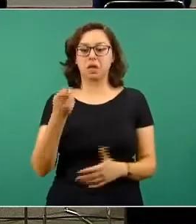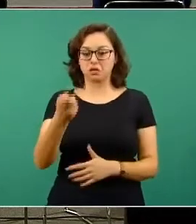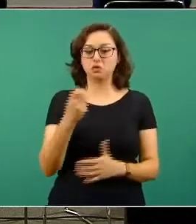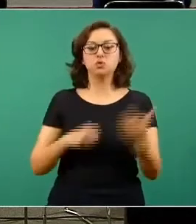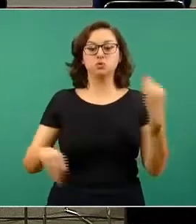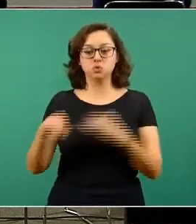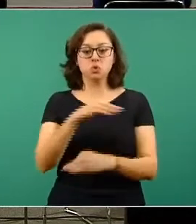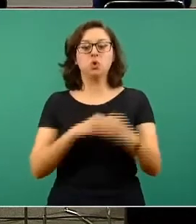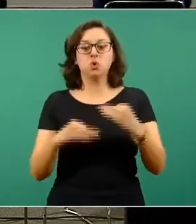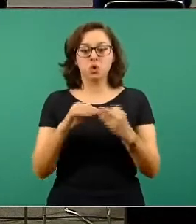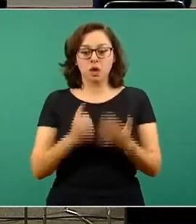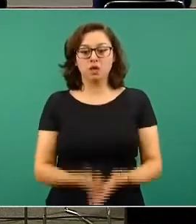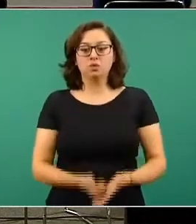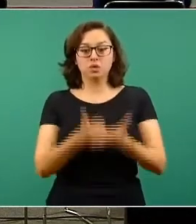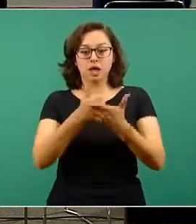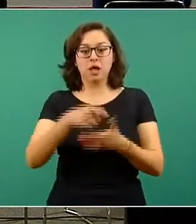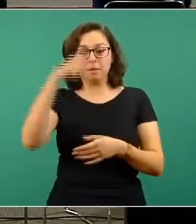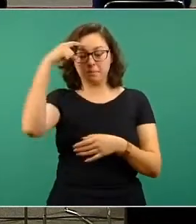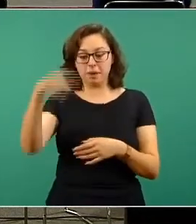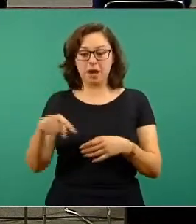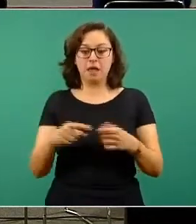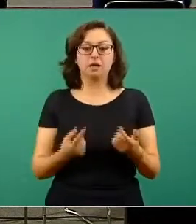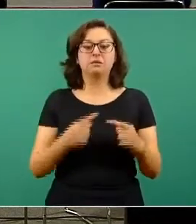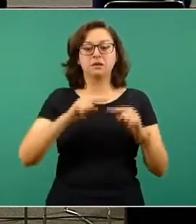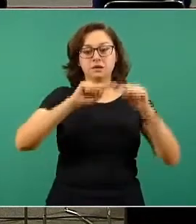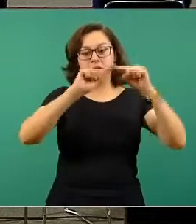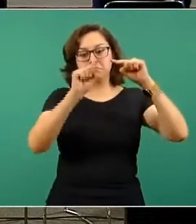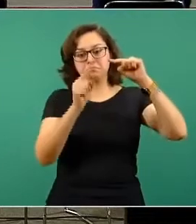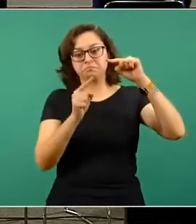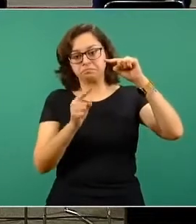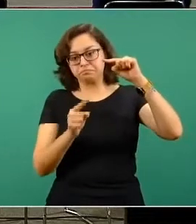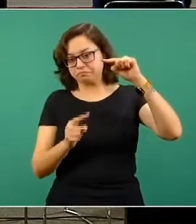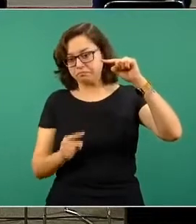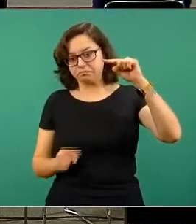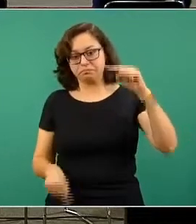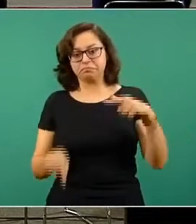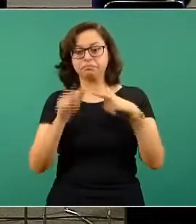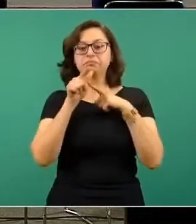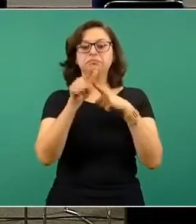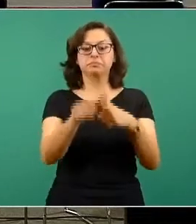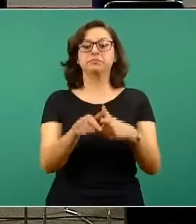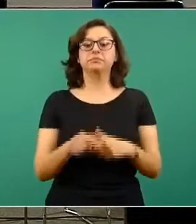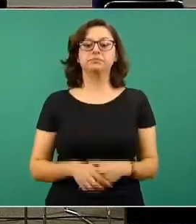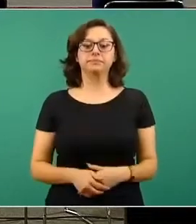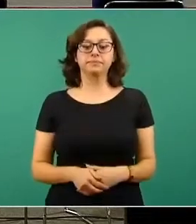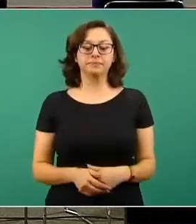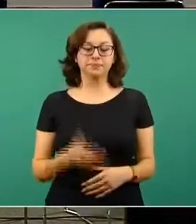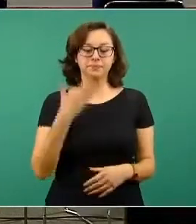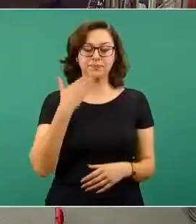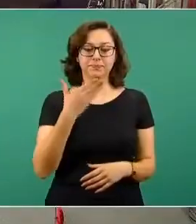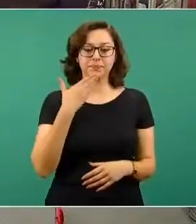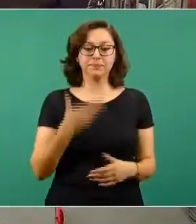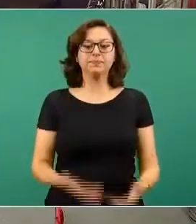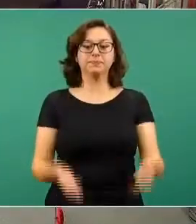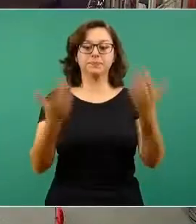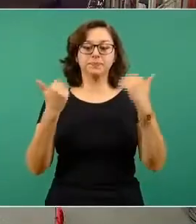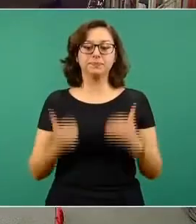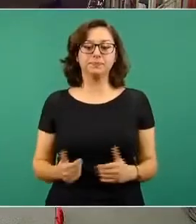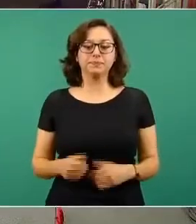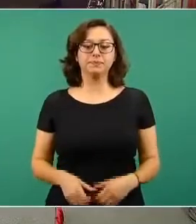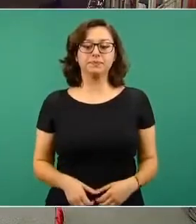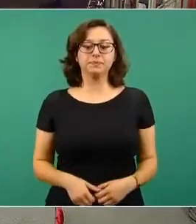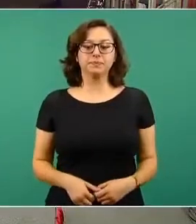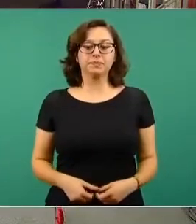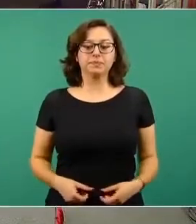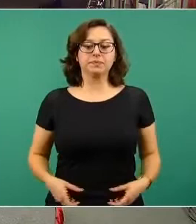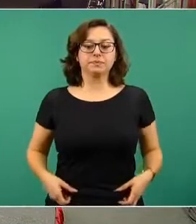todos seguir contribuyendo a que la curva epidémica pues se mantenga disminuyendo. Sí, muy bien. Por favor.